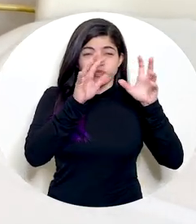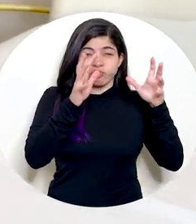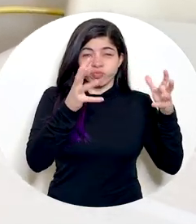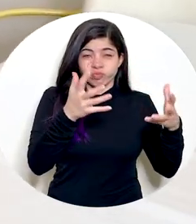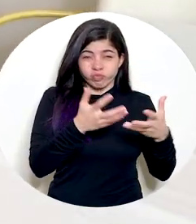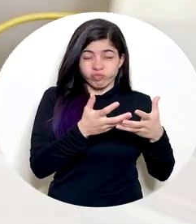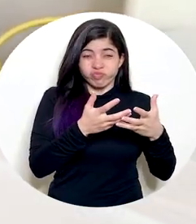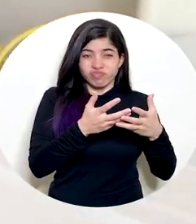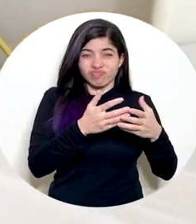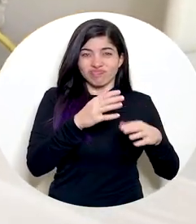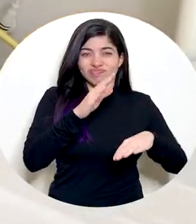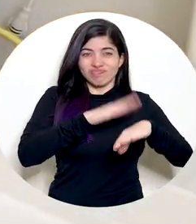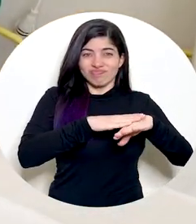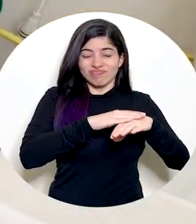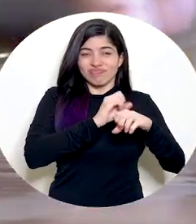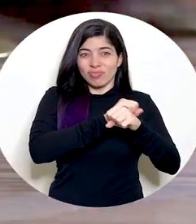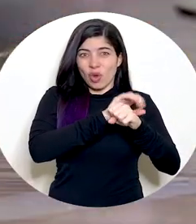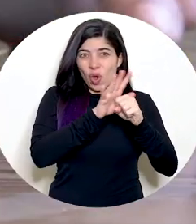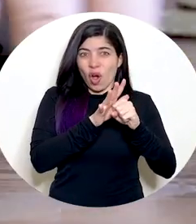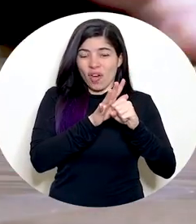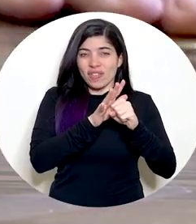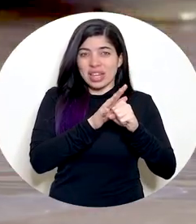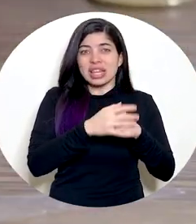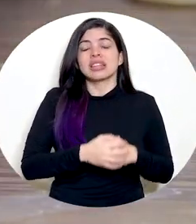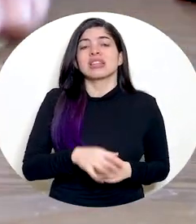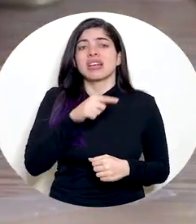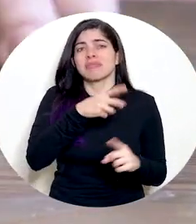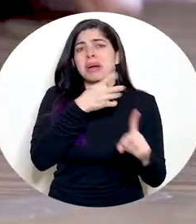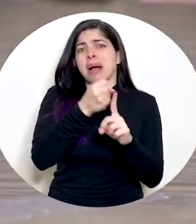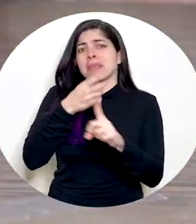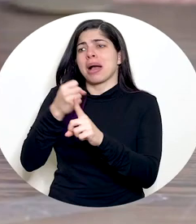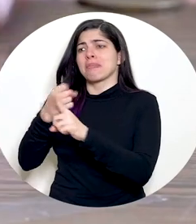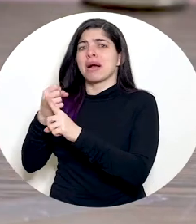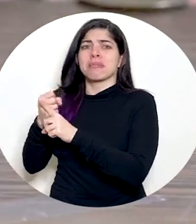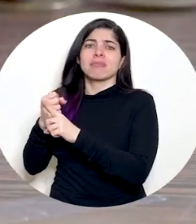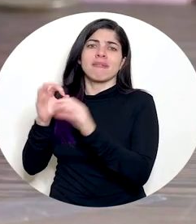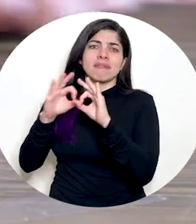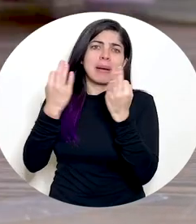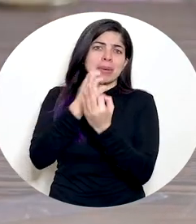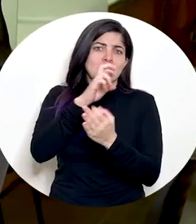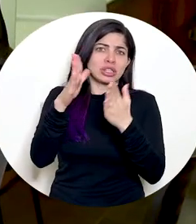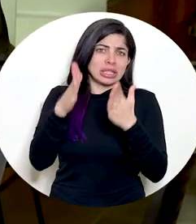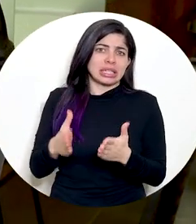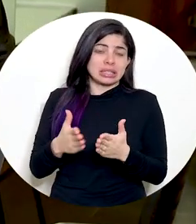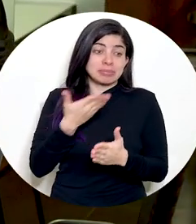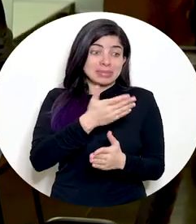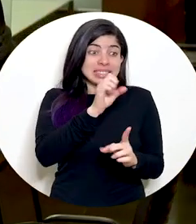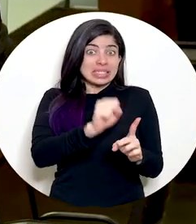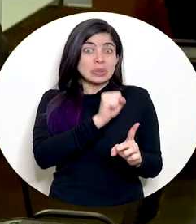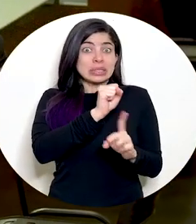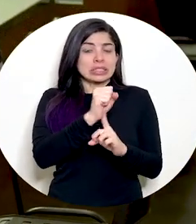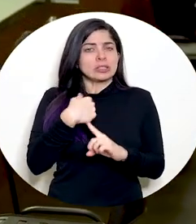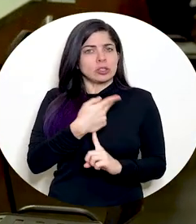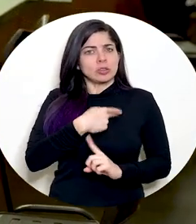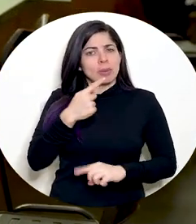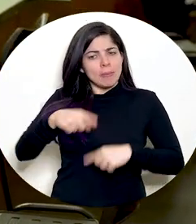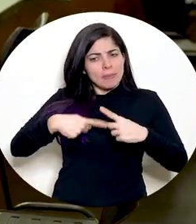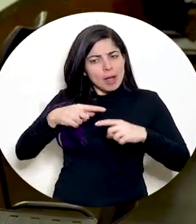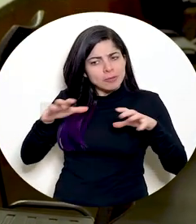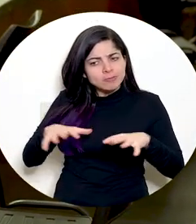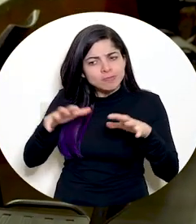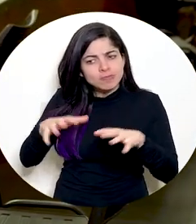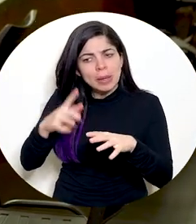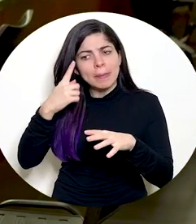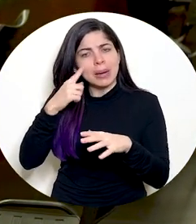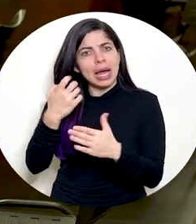La pandemia mundial del COVID-19 afecta económicamente a las familias costarricenses. Ante esta realidad, tomaremos medidas